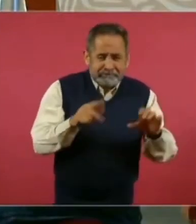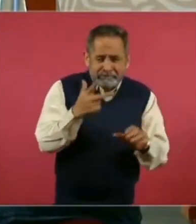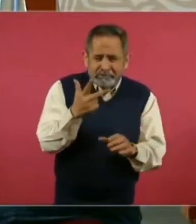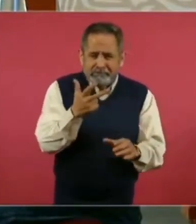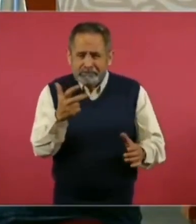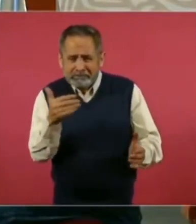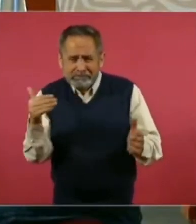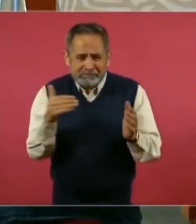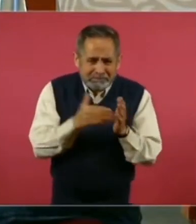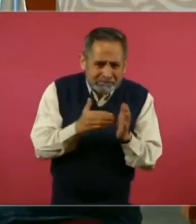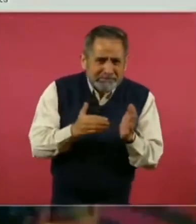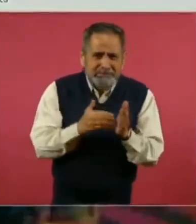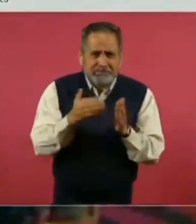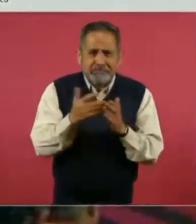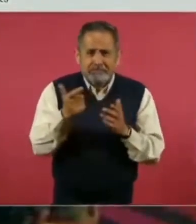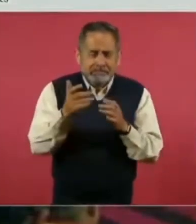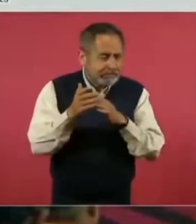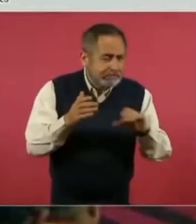800,000